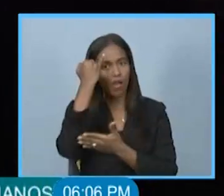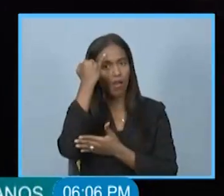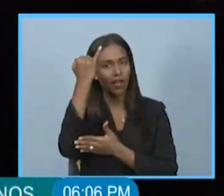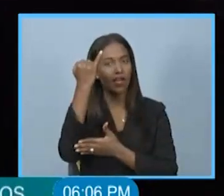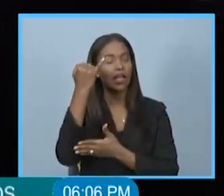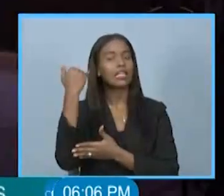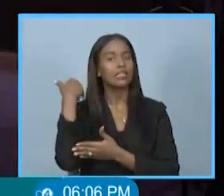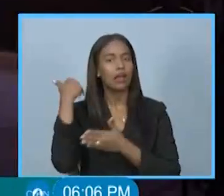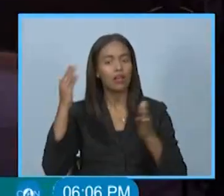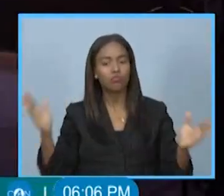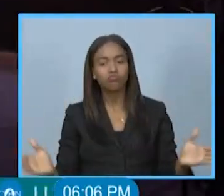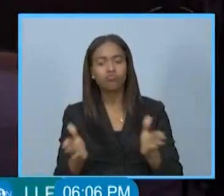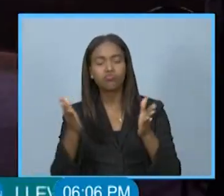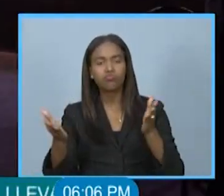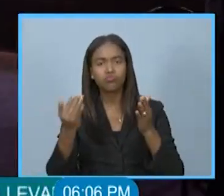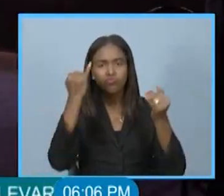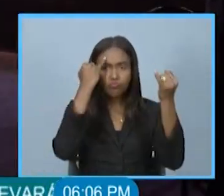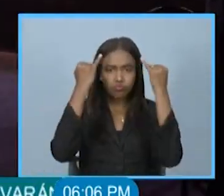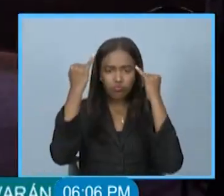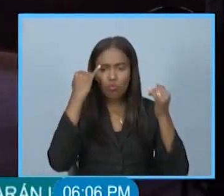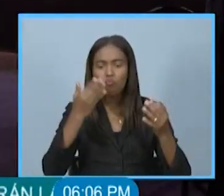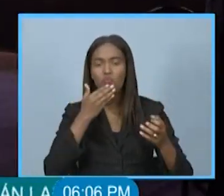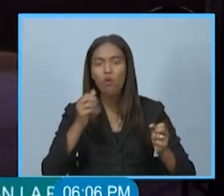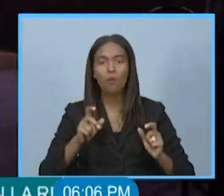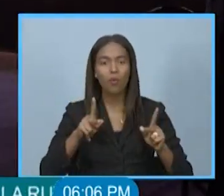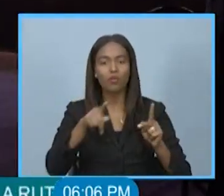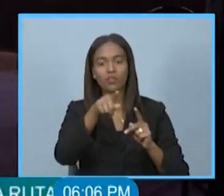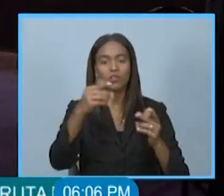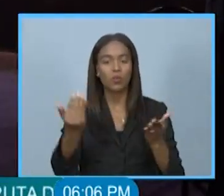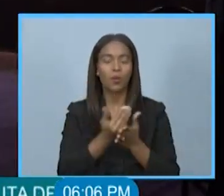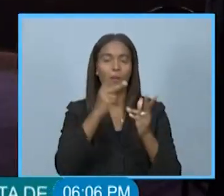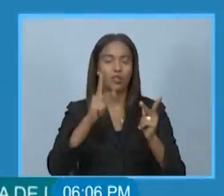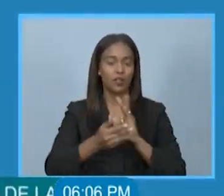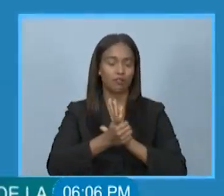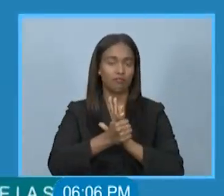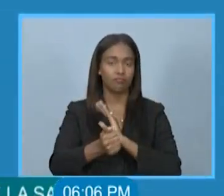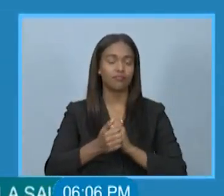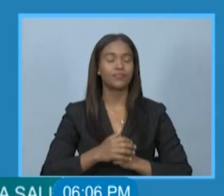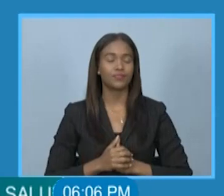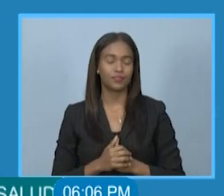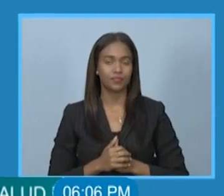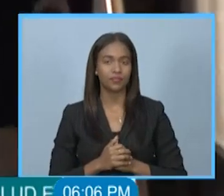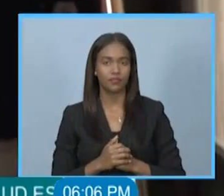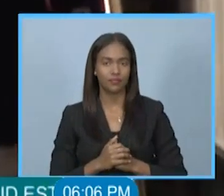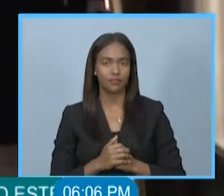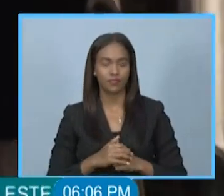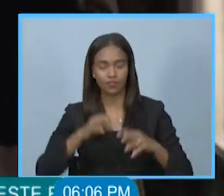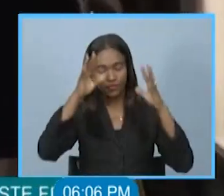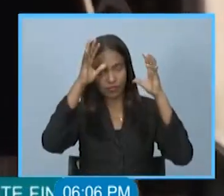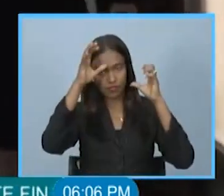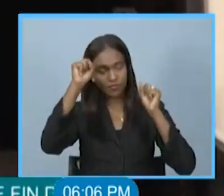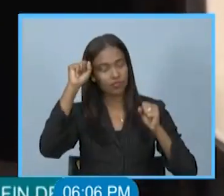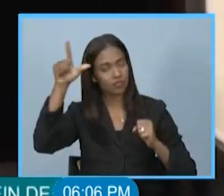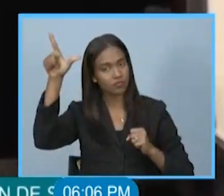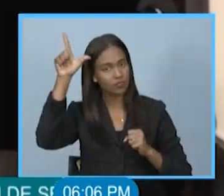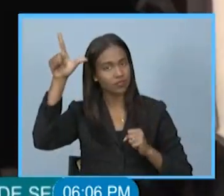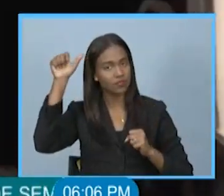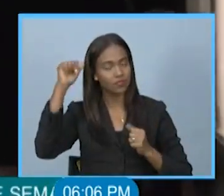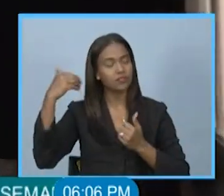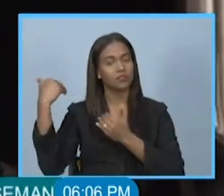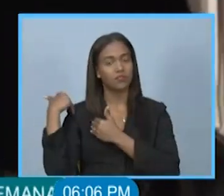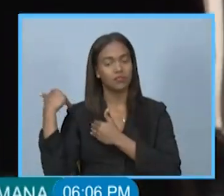que ha incentivado la creatividad y oportunidades a los nuevos talentos presidente Luis Sabina